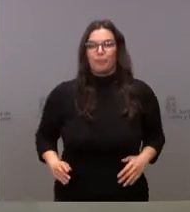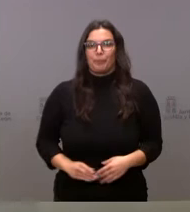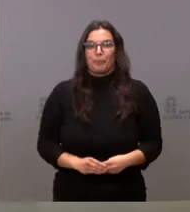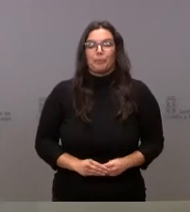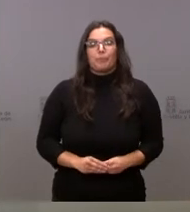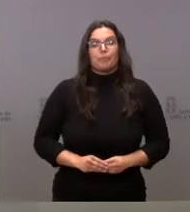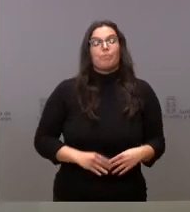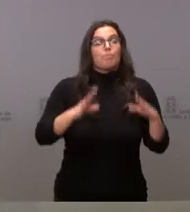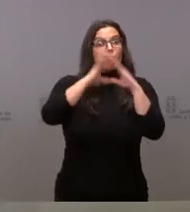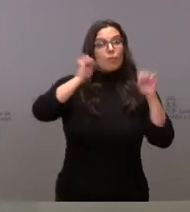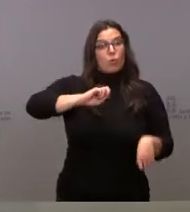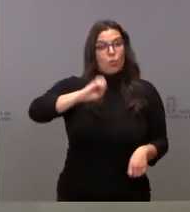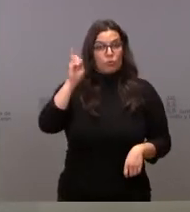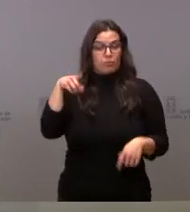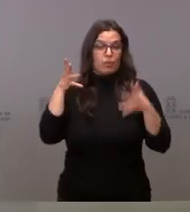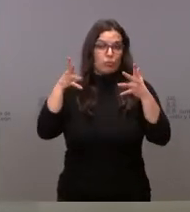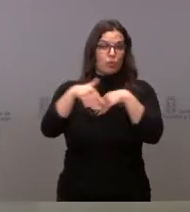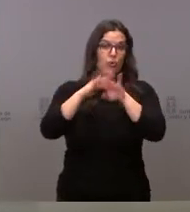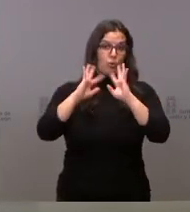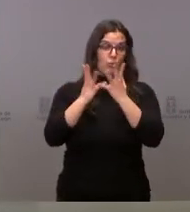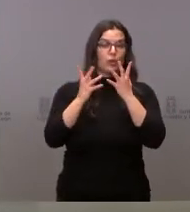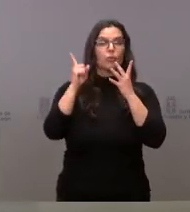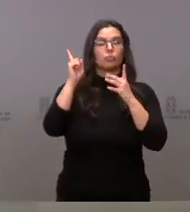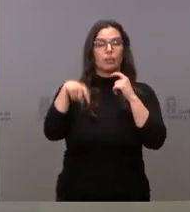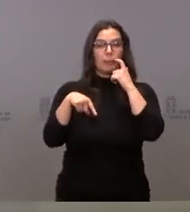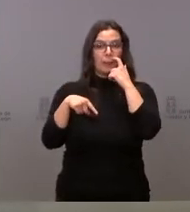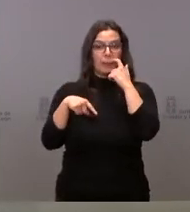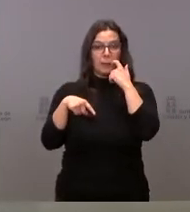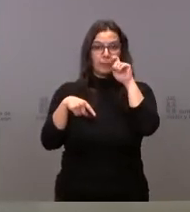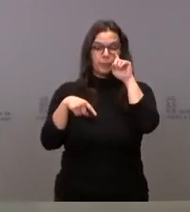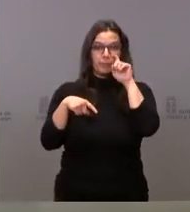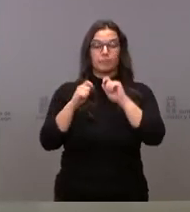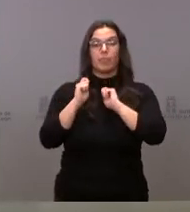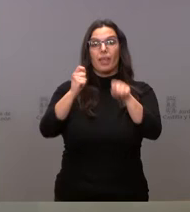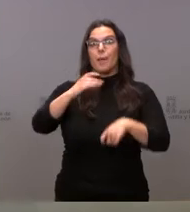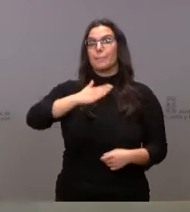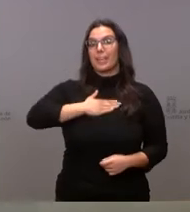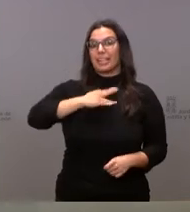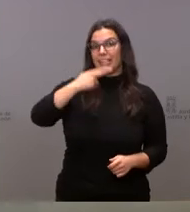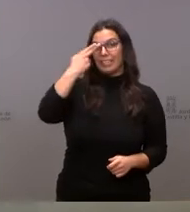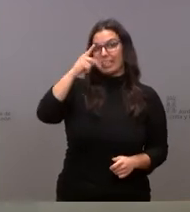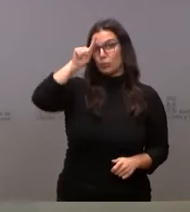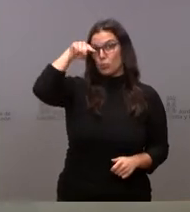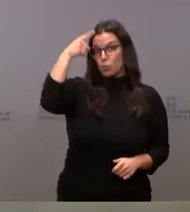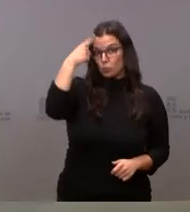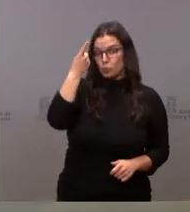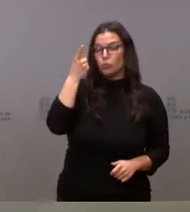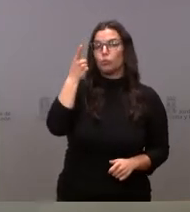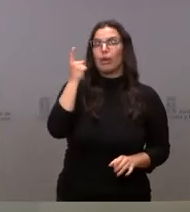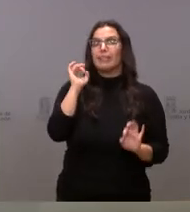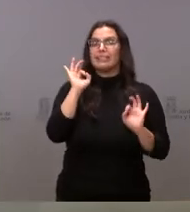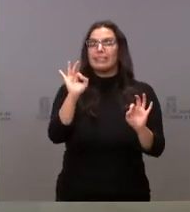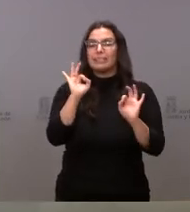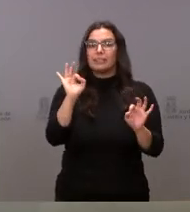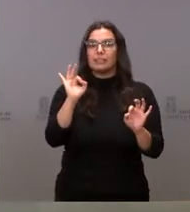consejo de gobierno la declaración de bien de interés cultural de